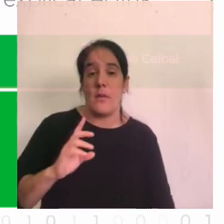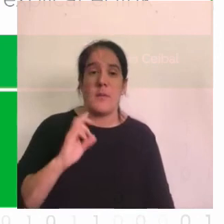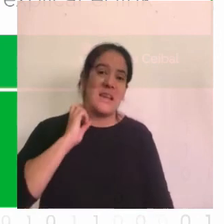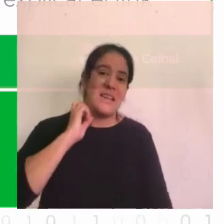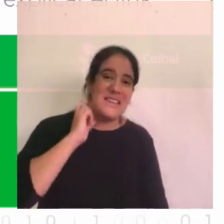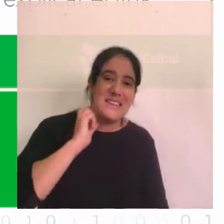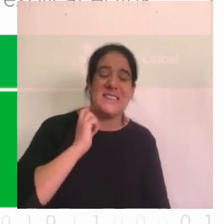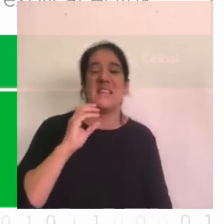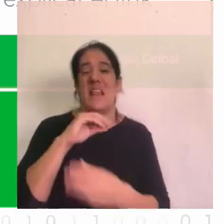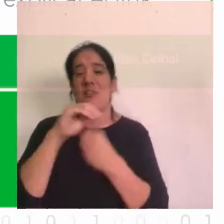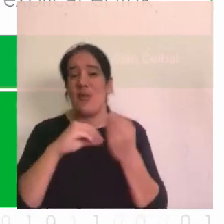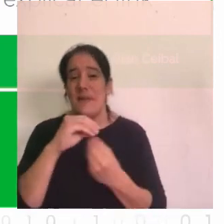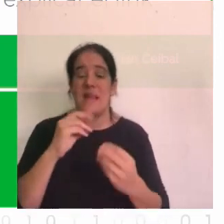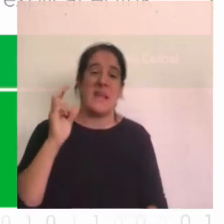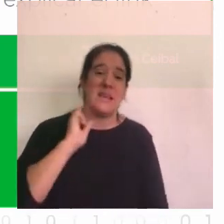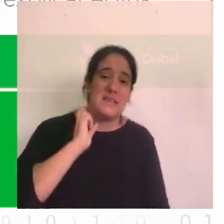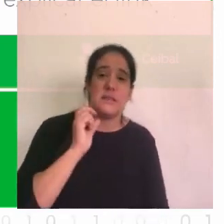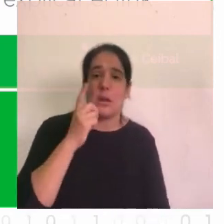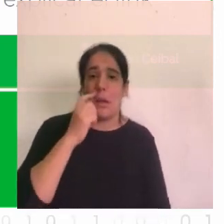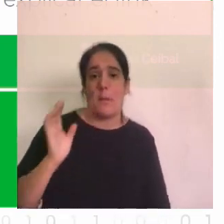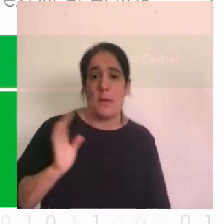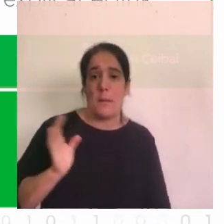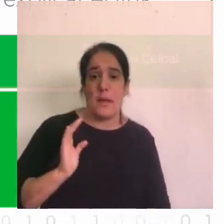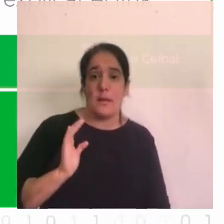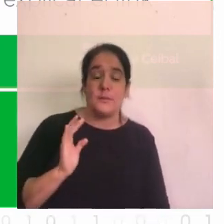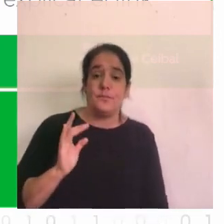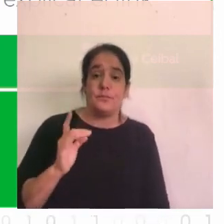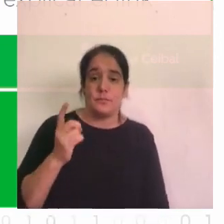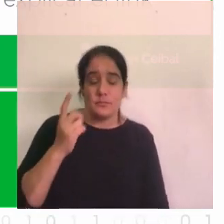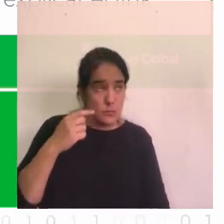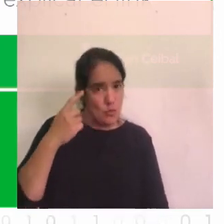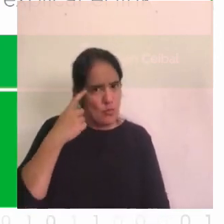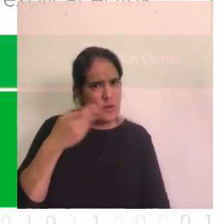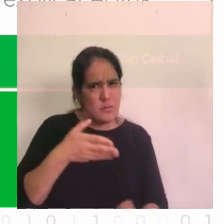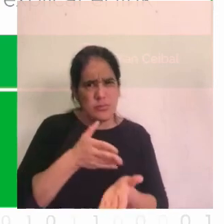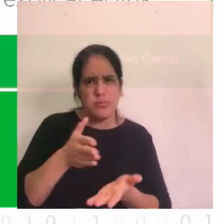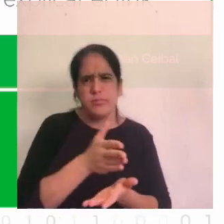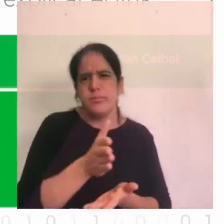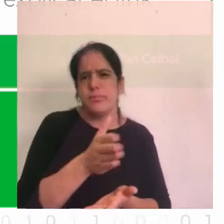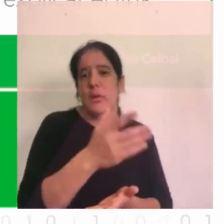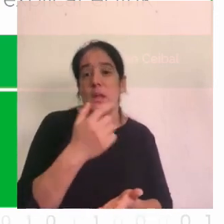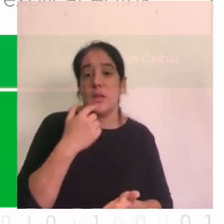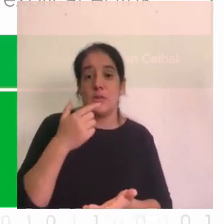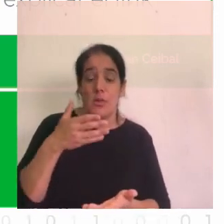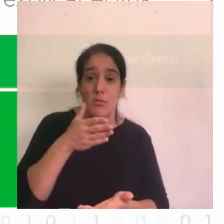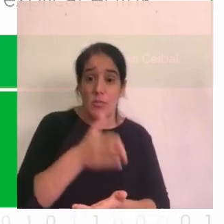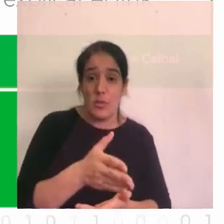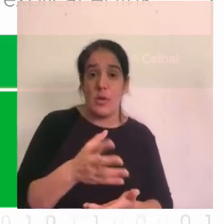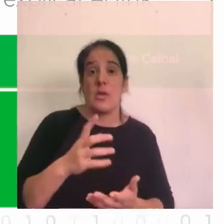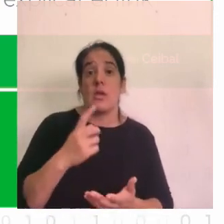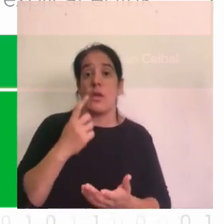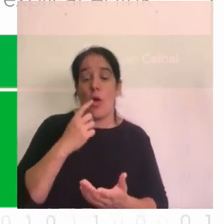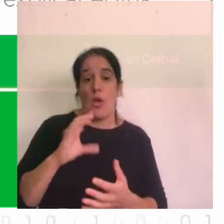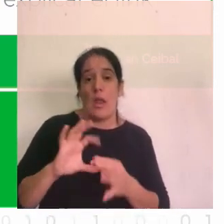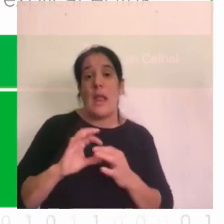particularmente, de todos estos posibles canales, testé el canal que tiene que ver con la ansiedad o la depresión de las madres, como factor, como